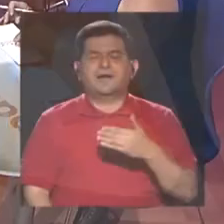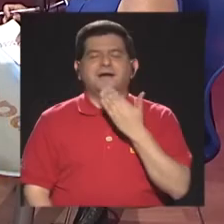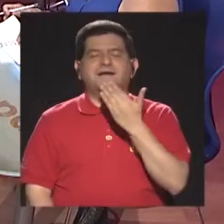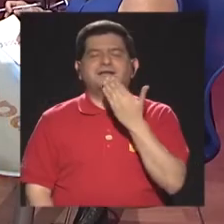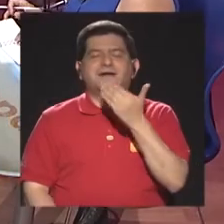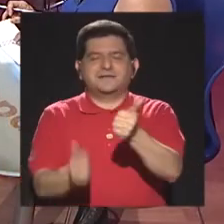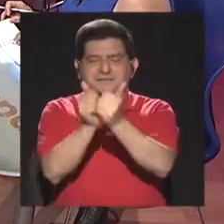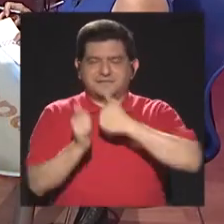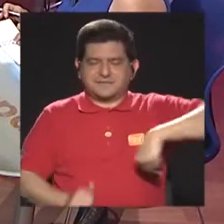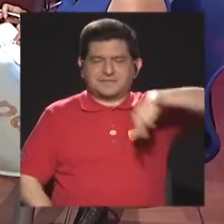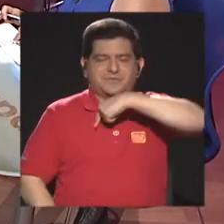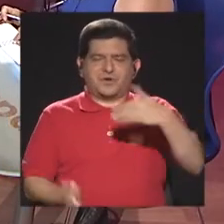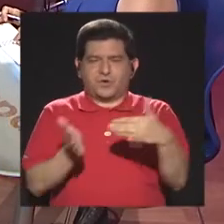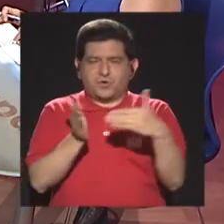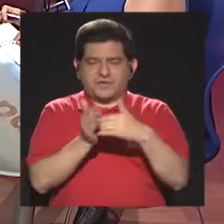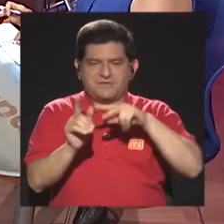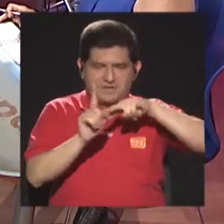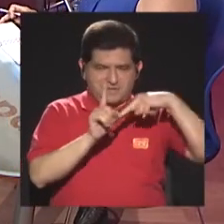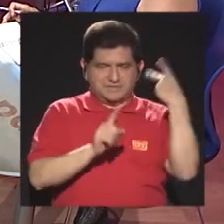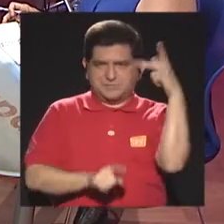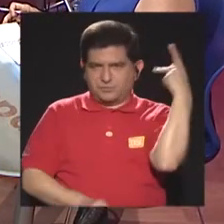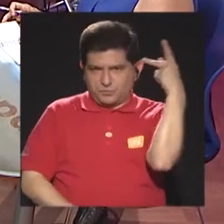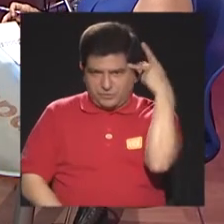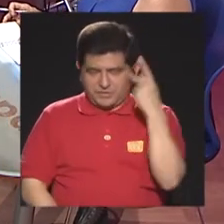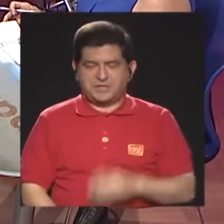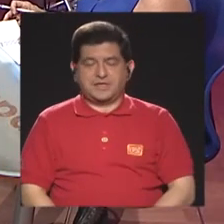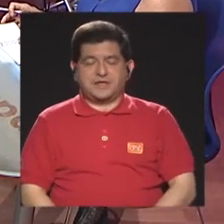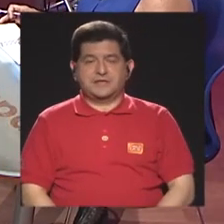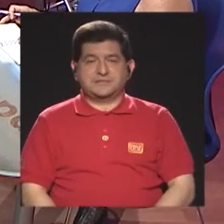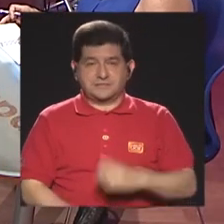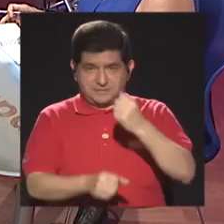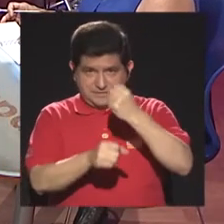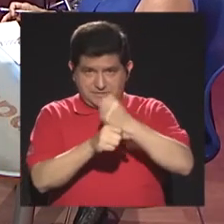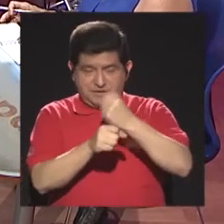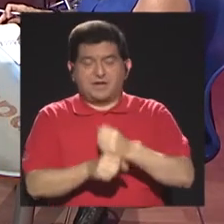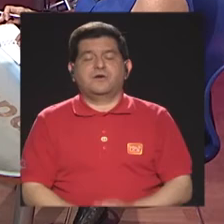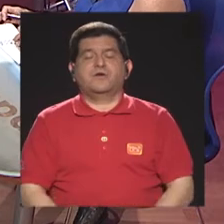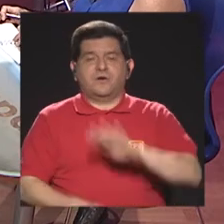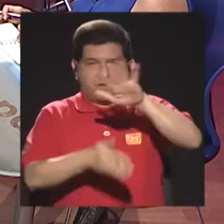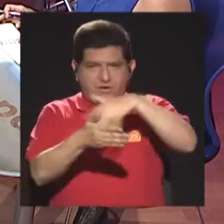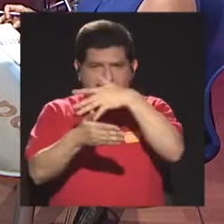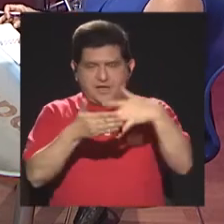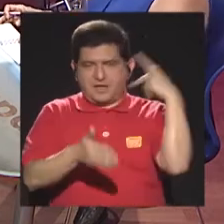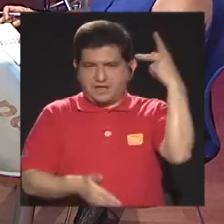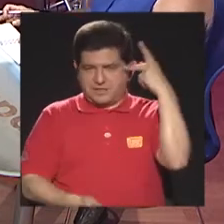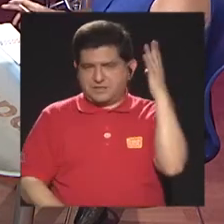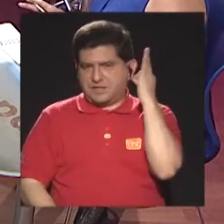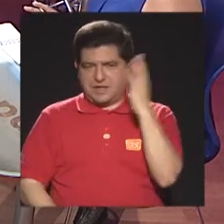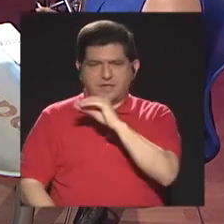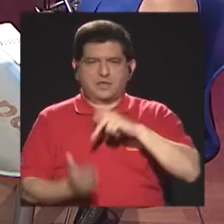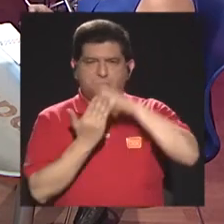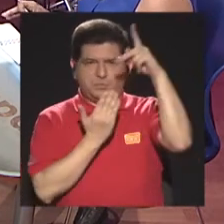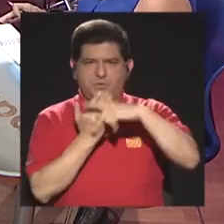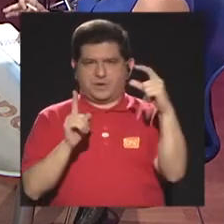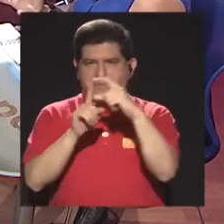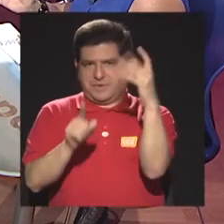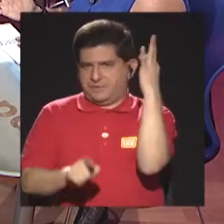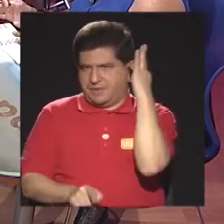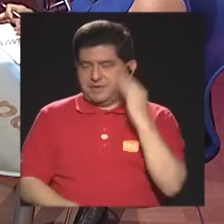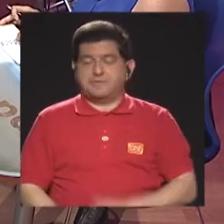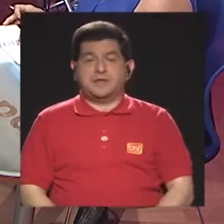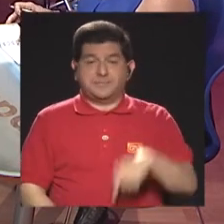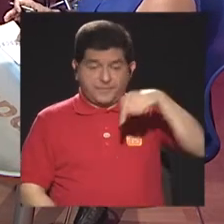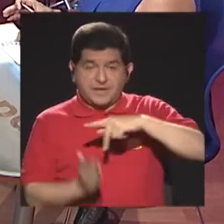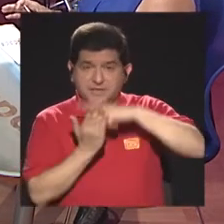gracias por acompañarnos nuevamente en Miradas Políticas, una coproducción de la Agenda Política de Mujeres y Palabra de Mujer. Este es